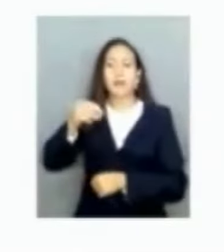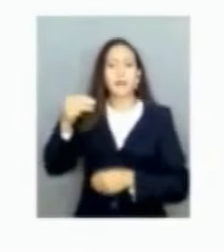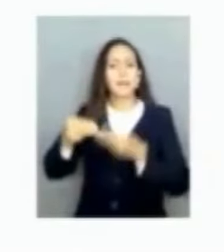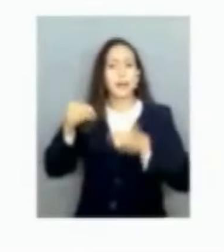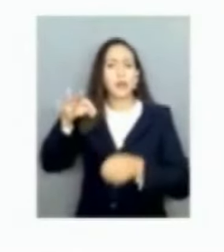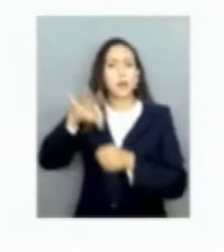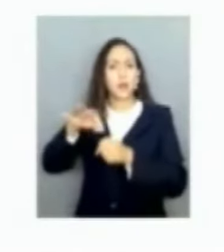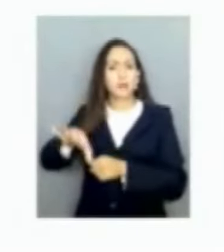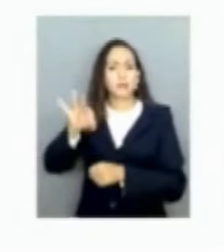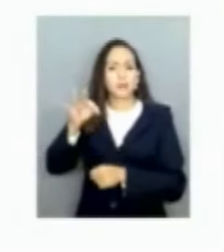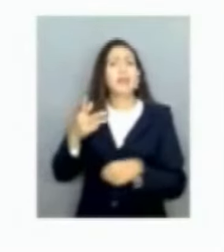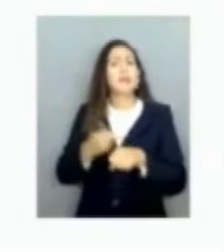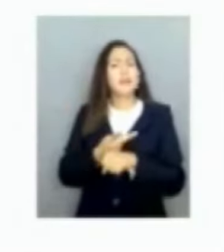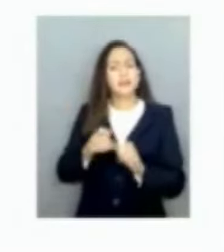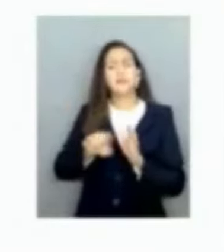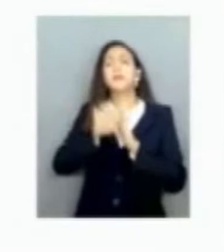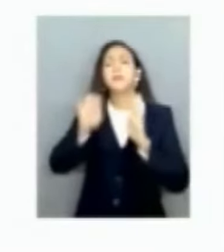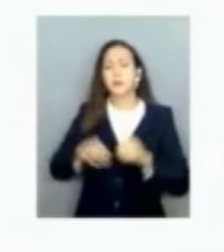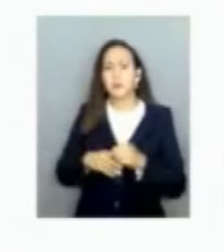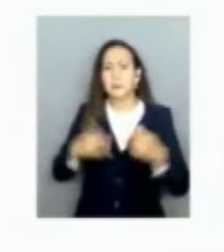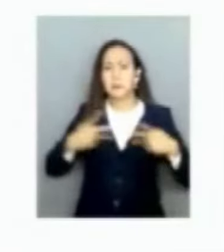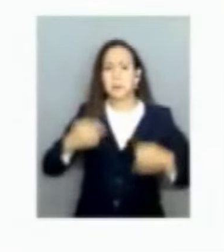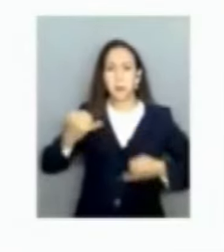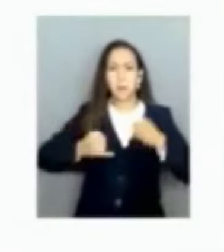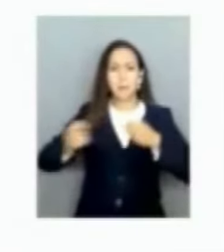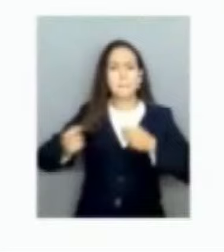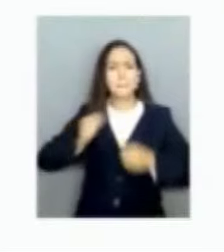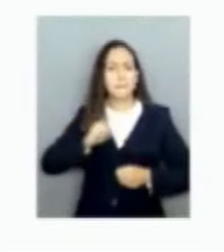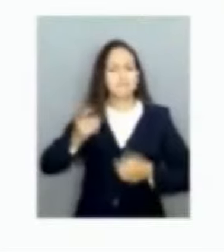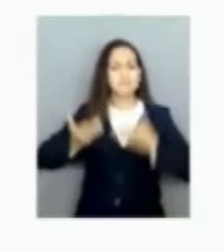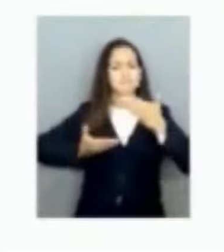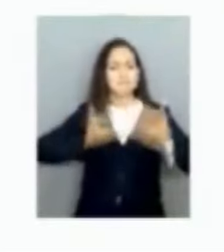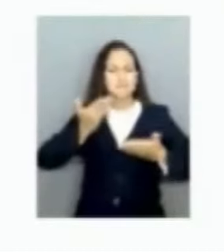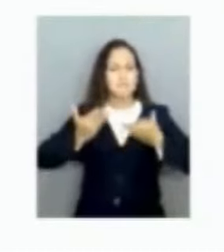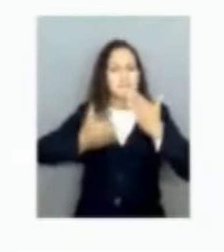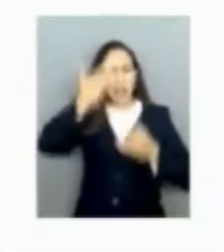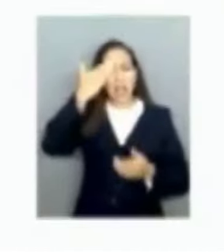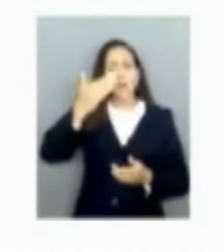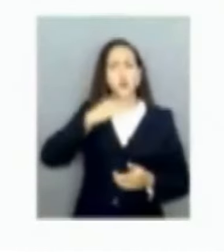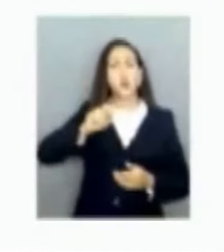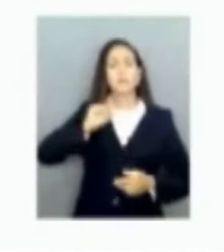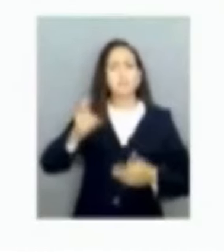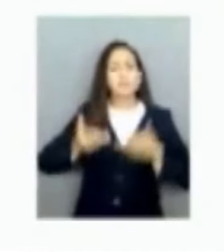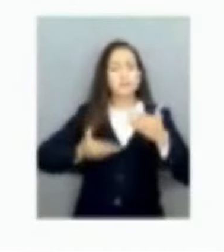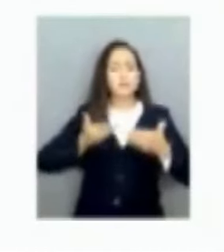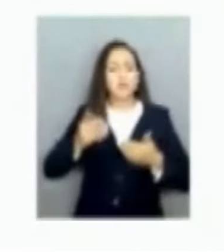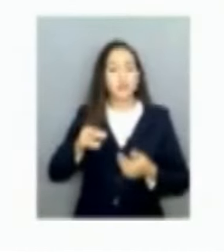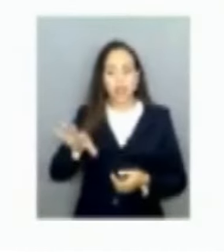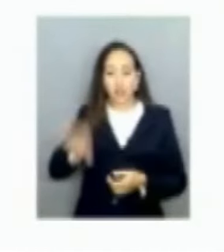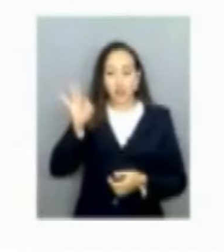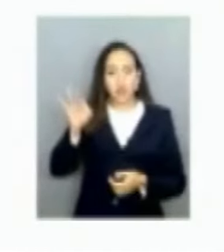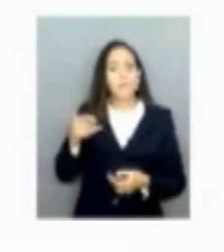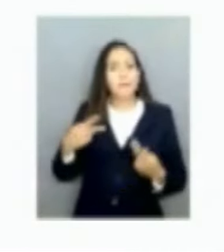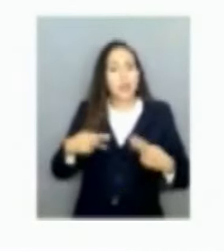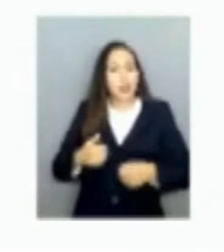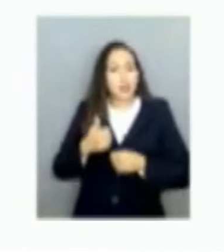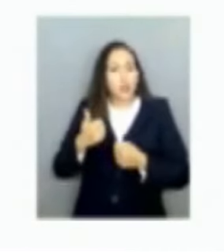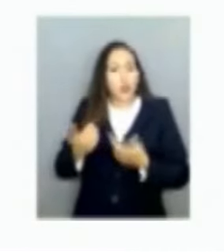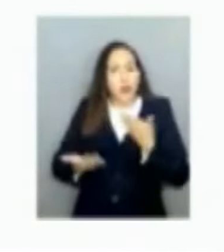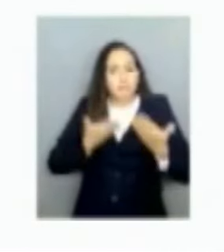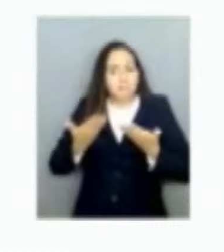que la reforma no aborde el problema de raíz Por eso quiero aprovechar esta oportunidad para invitar tanto